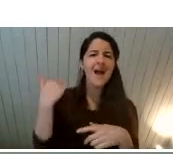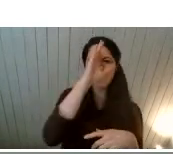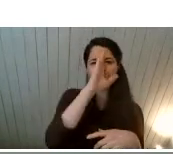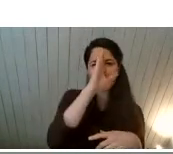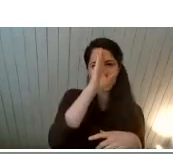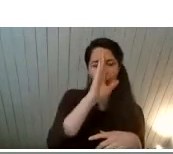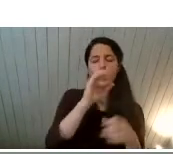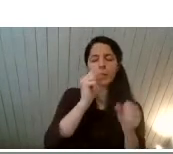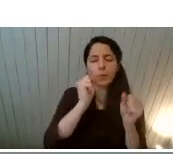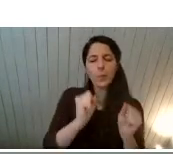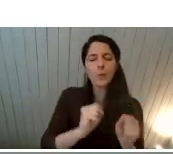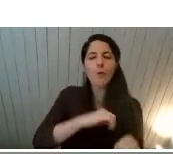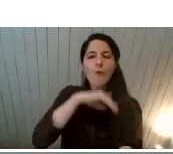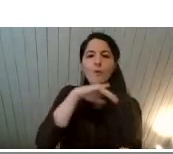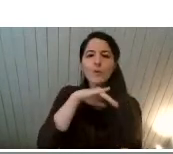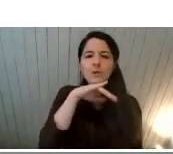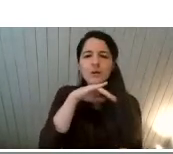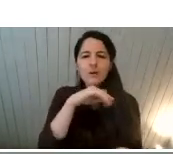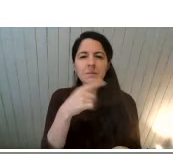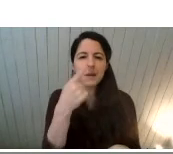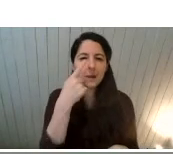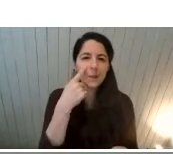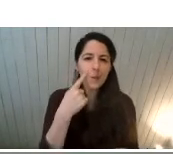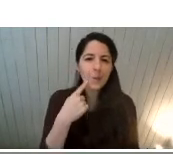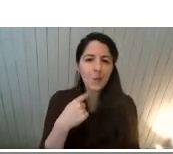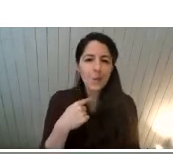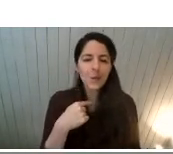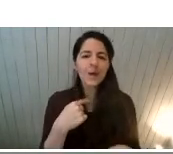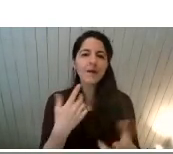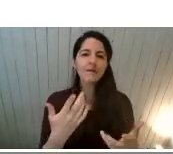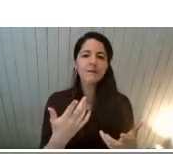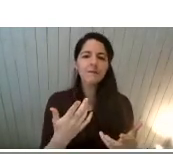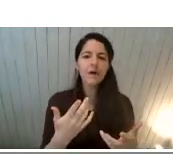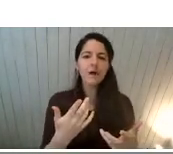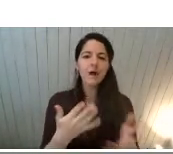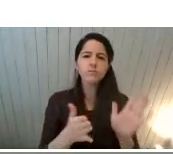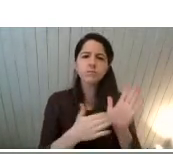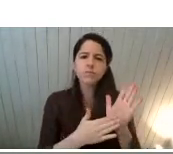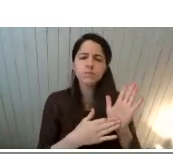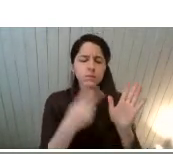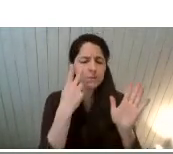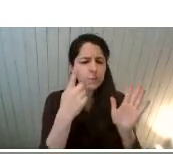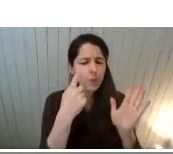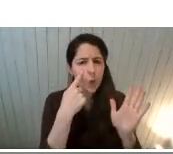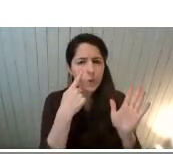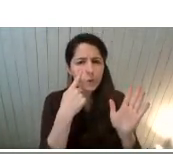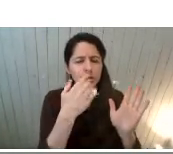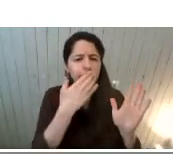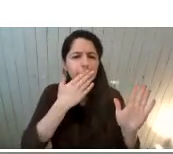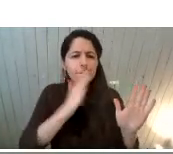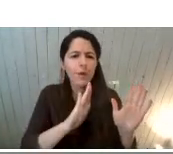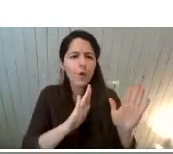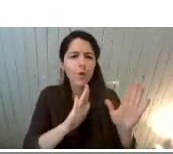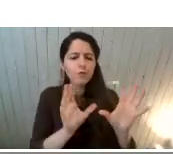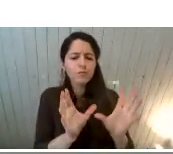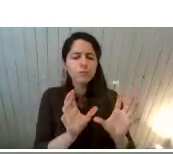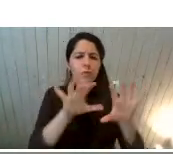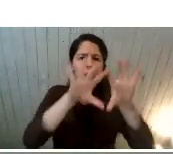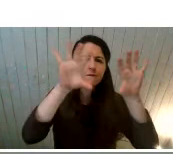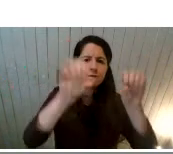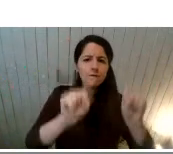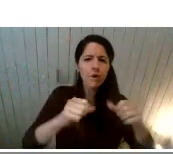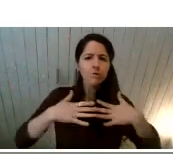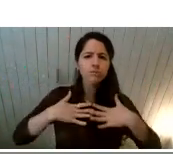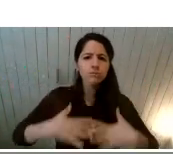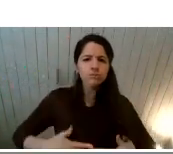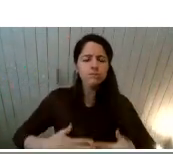hacer diferentes pruebas y conocer mejor la anatomía y el funcionamiento de la glándula y